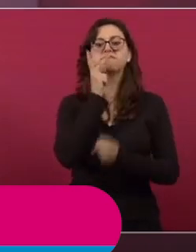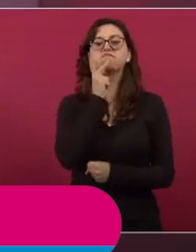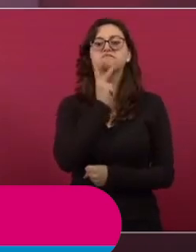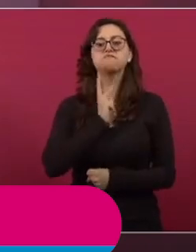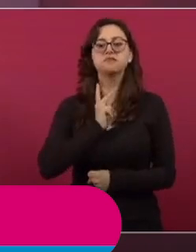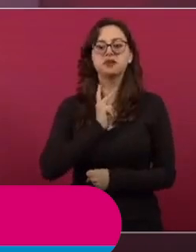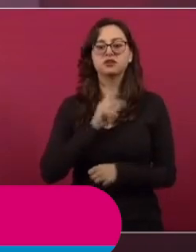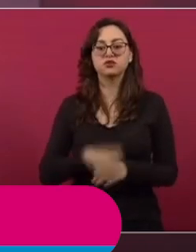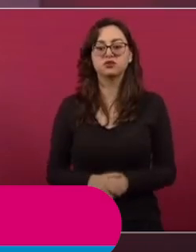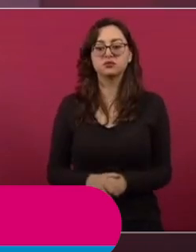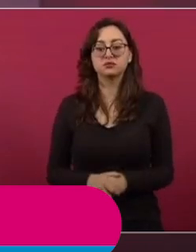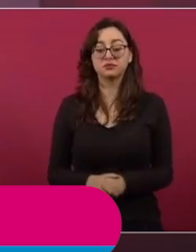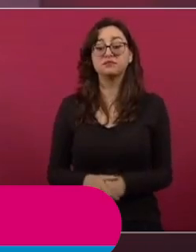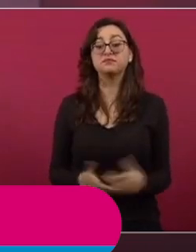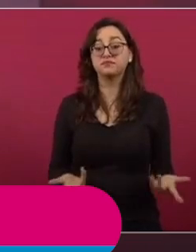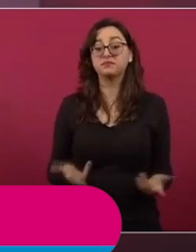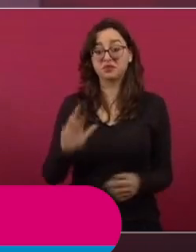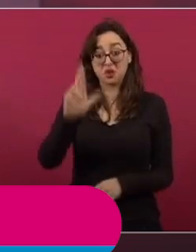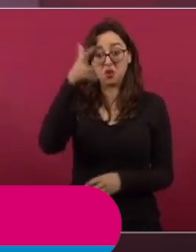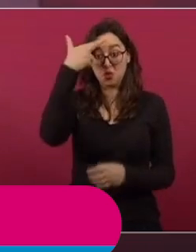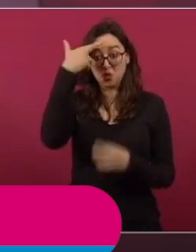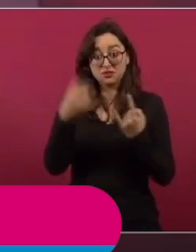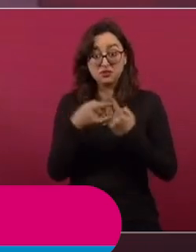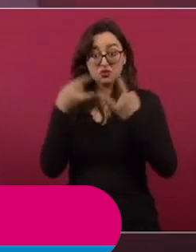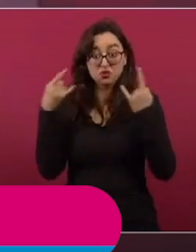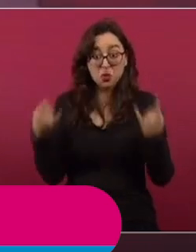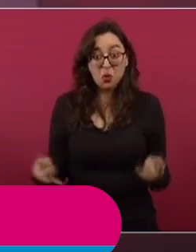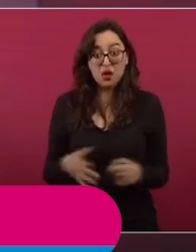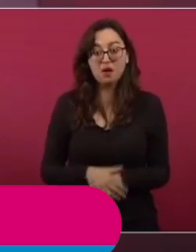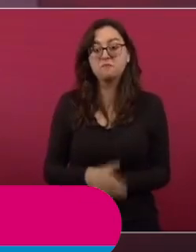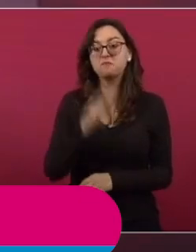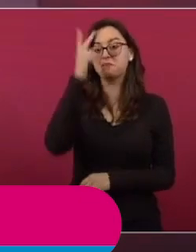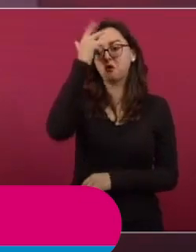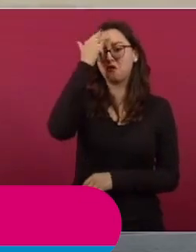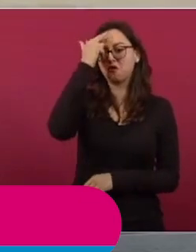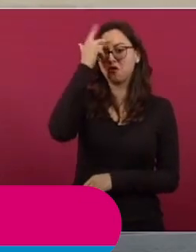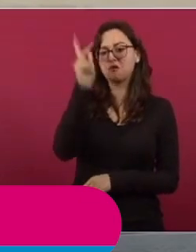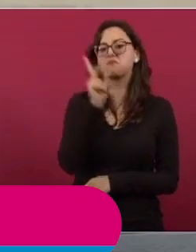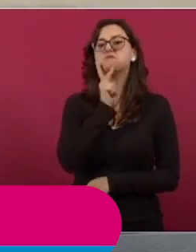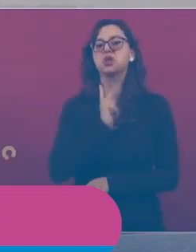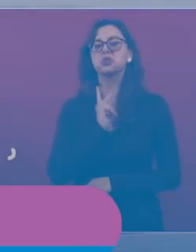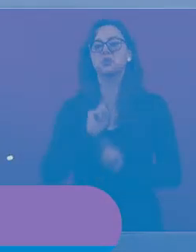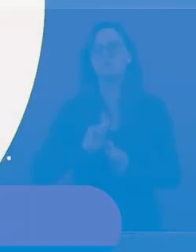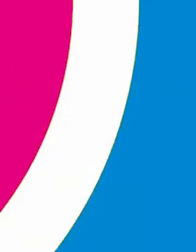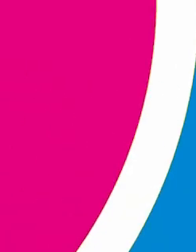que Porfirio Díaz había entregado a extranjeros